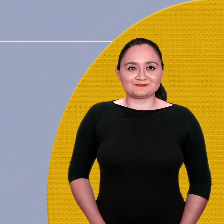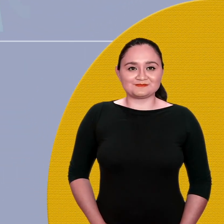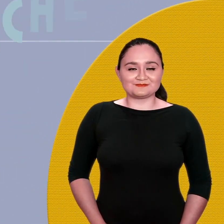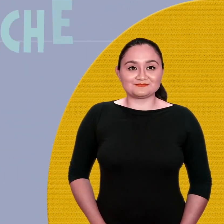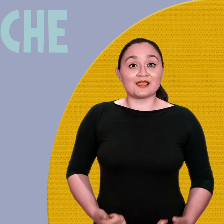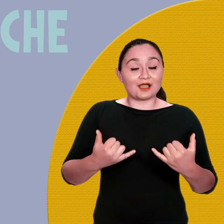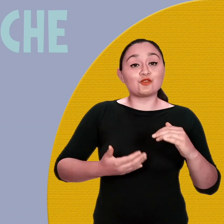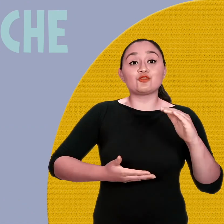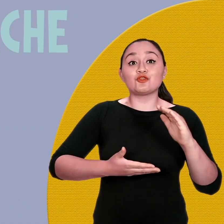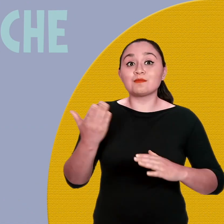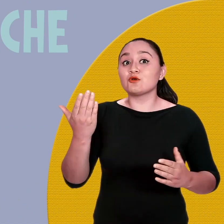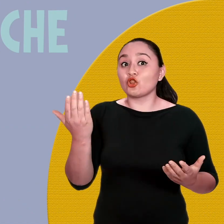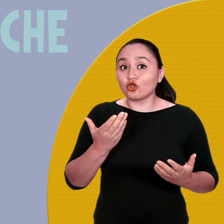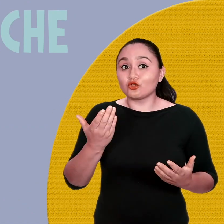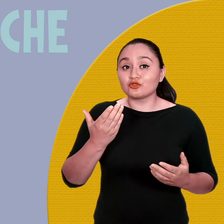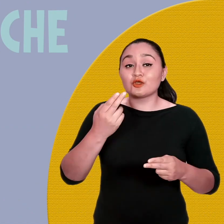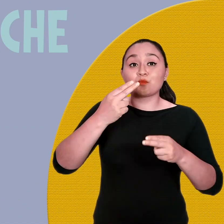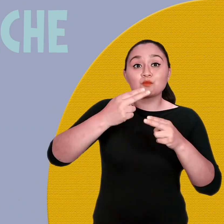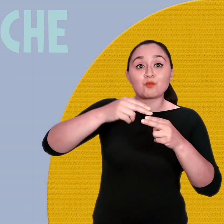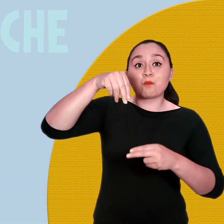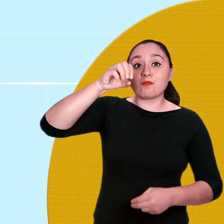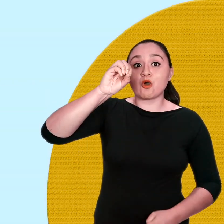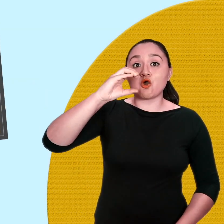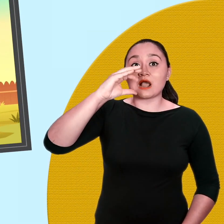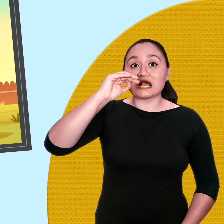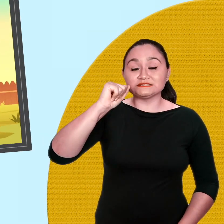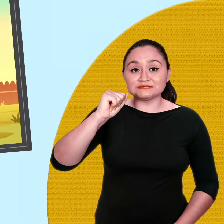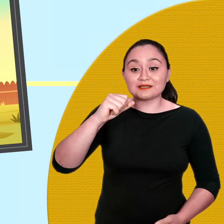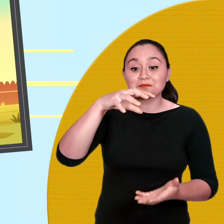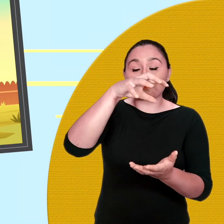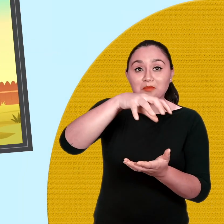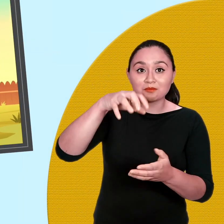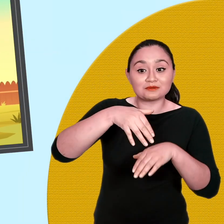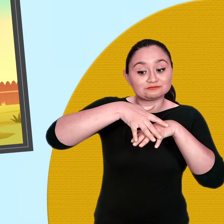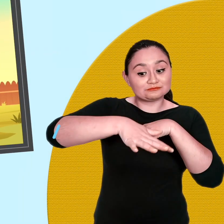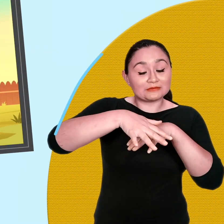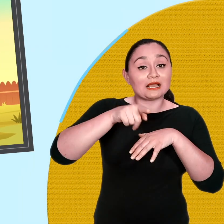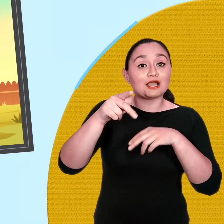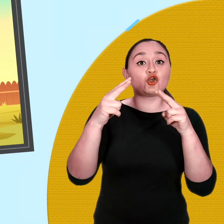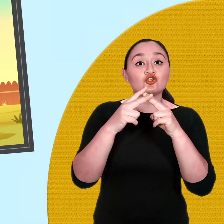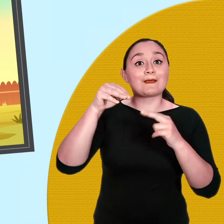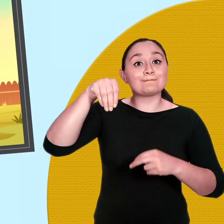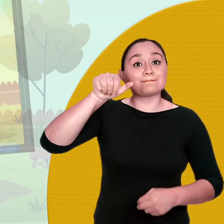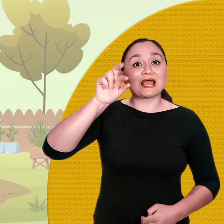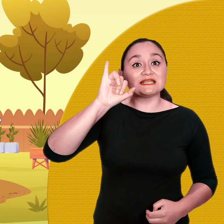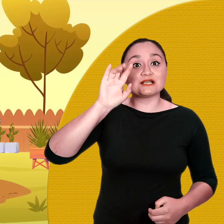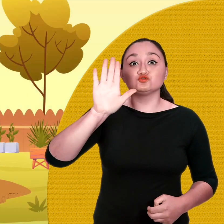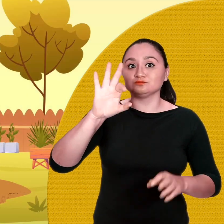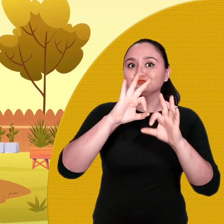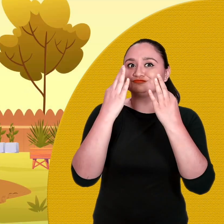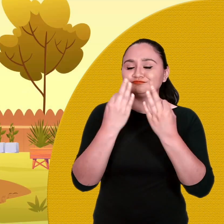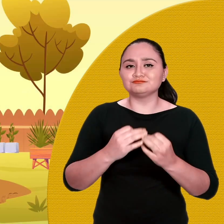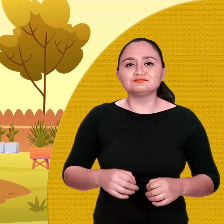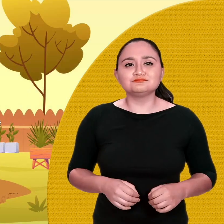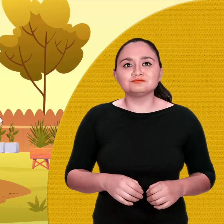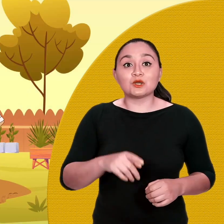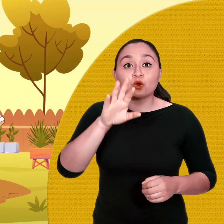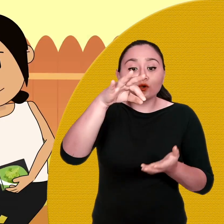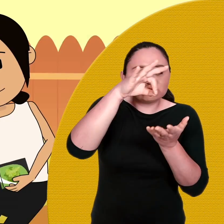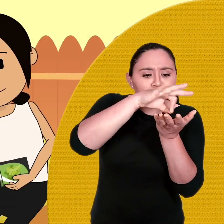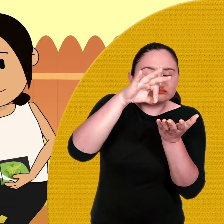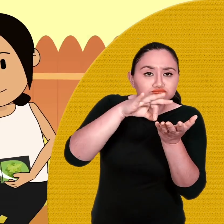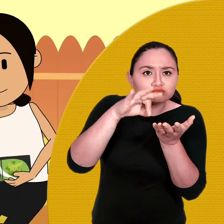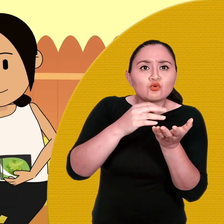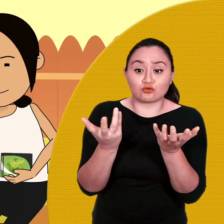Hoy nos vamos a Mocache, provincia de Los Ríos. ahí vamos a conocer a María y su familia. ¿Estas semillas son de lechuga?